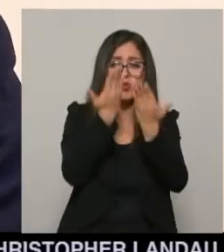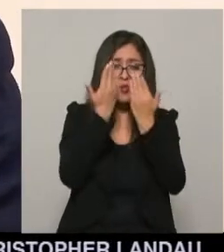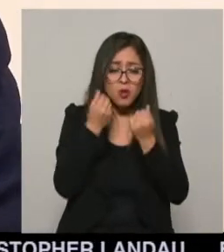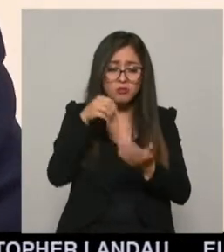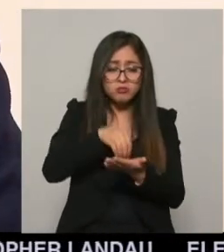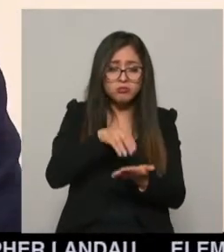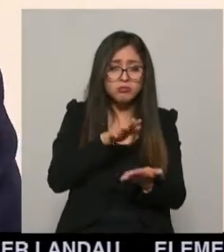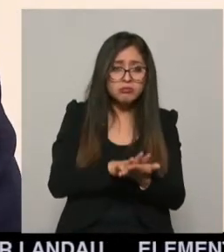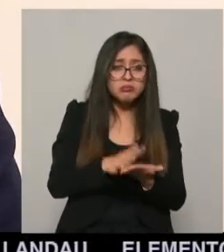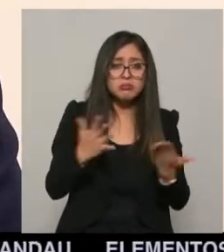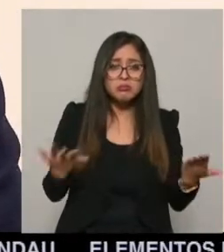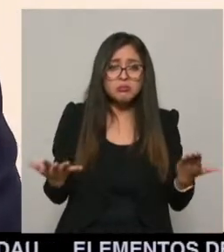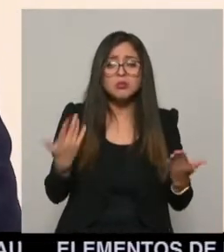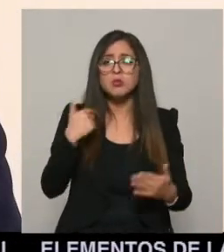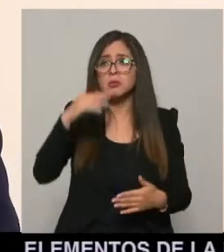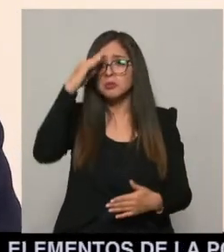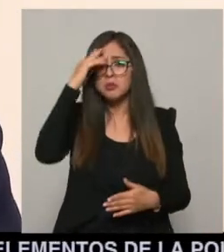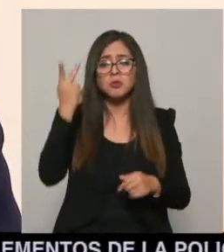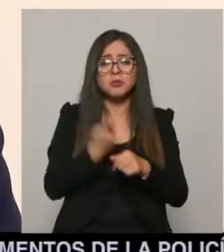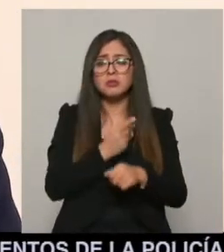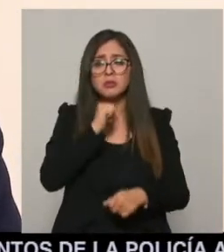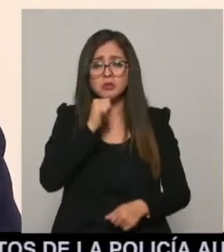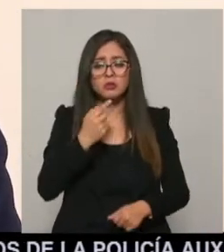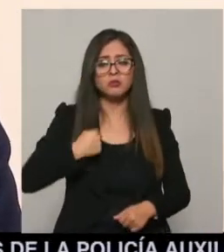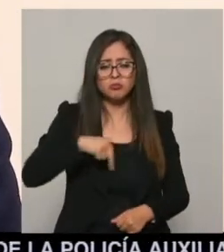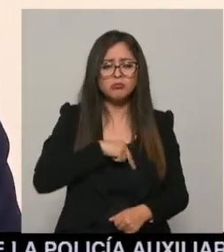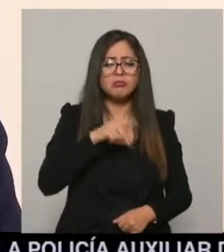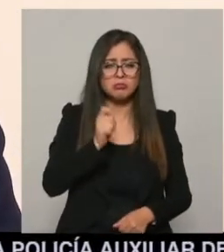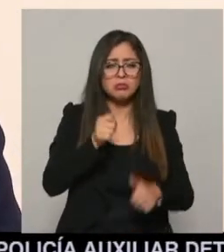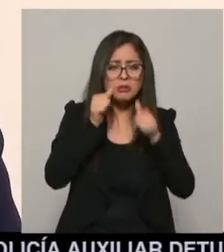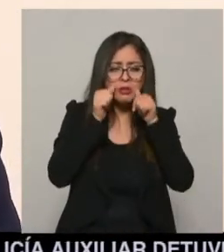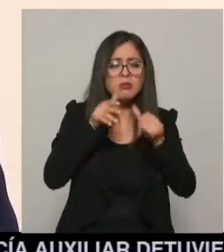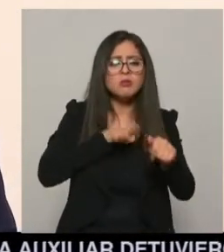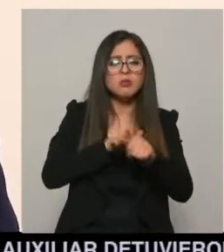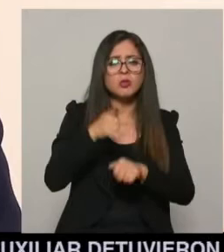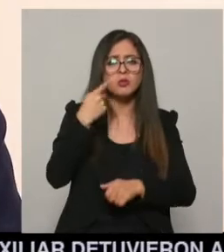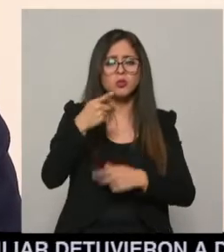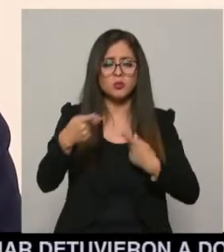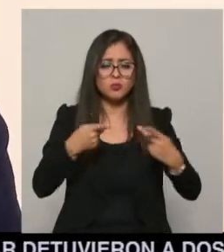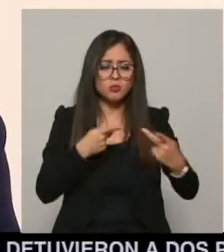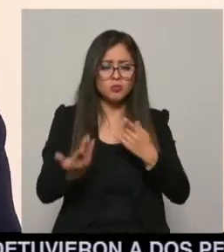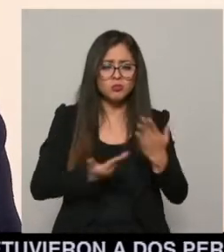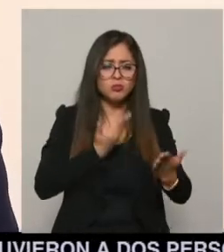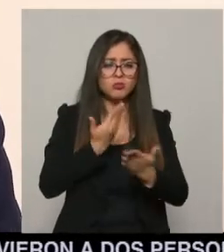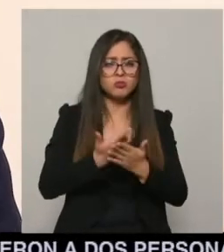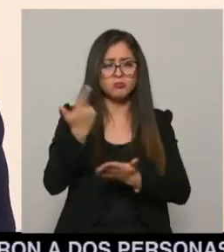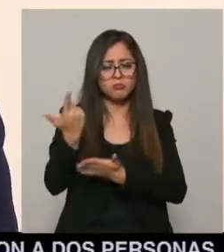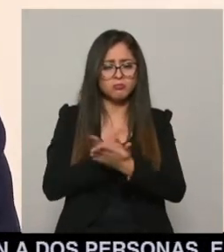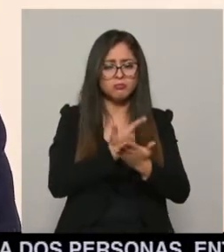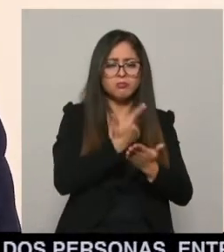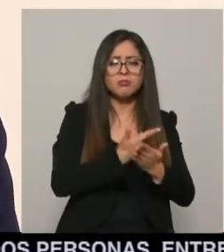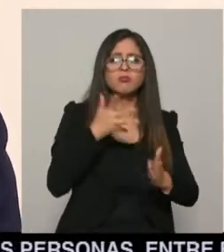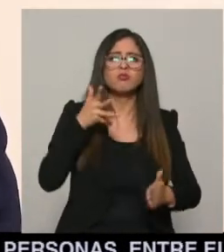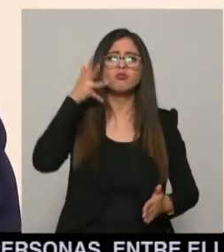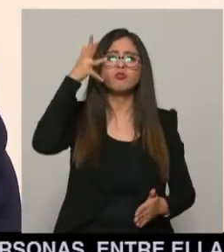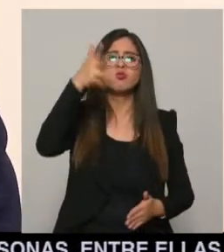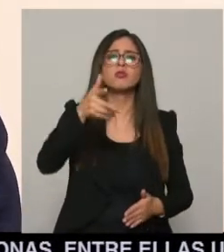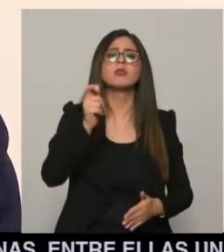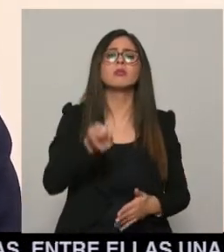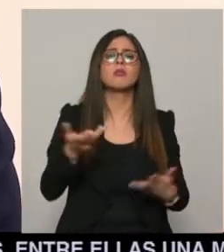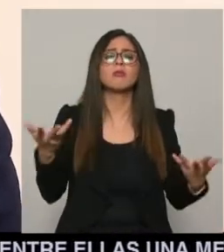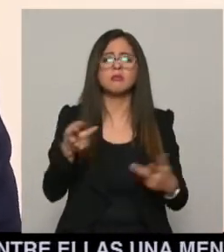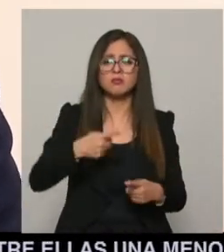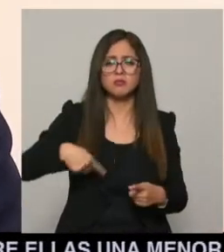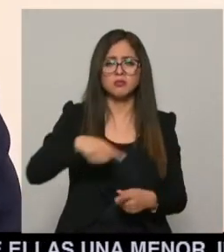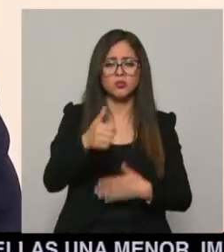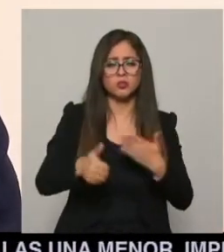no sirve de absolutamente nada. Entonces estaremos muy pendientes para ver cuál es la propuesta de presupuesto que nos llega, y de eso va a depender pues cuál va a ser el futuro de